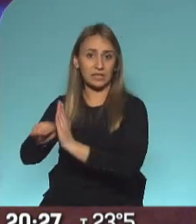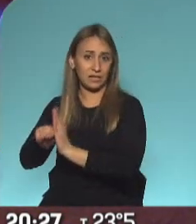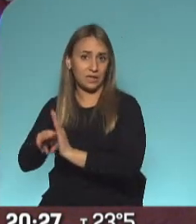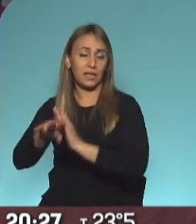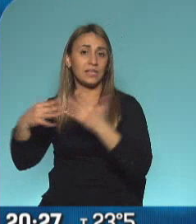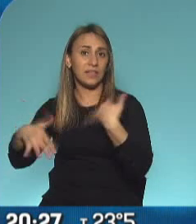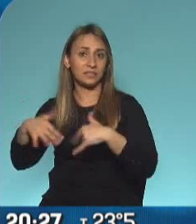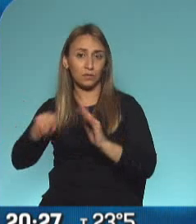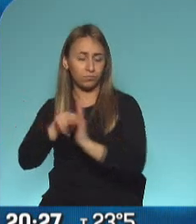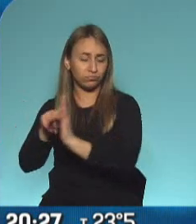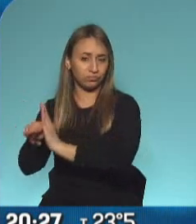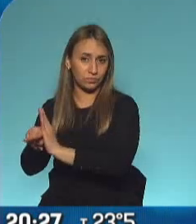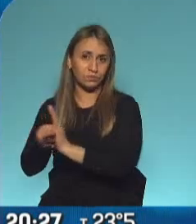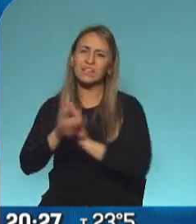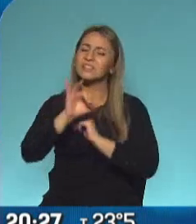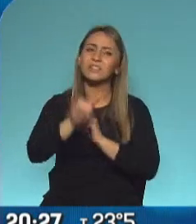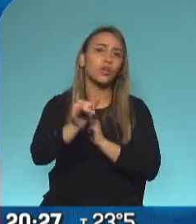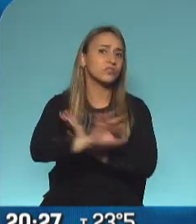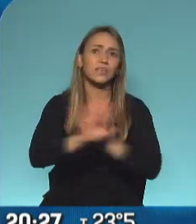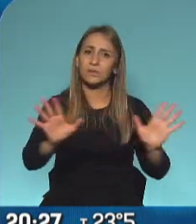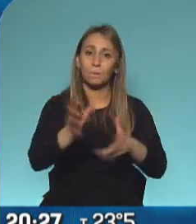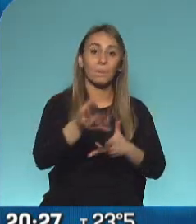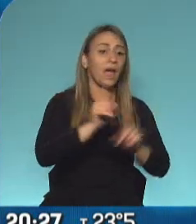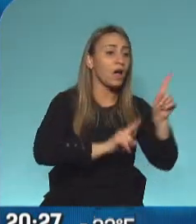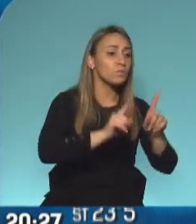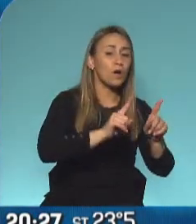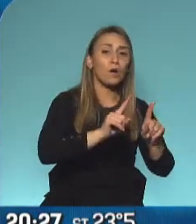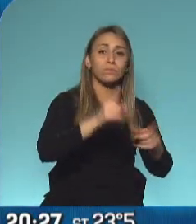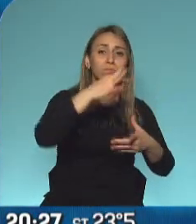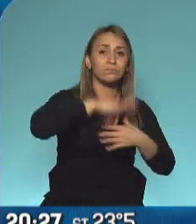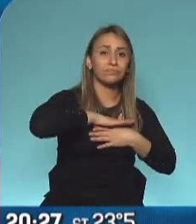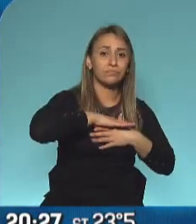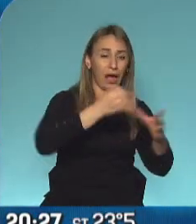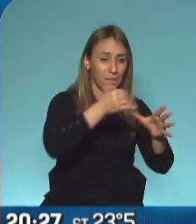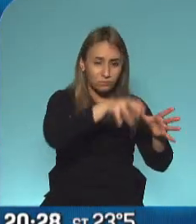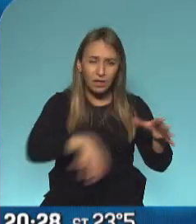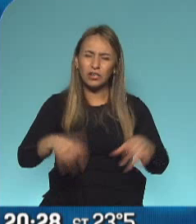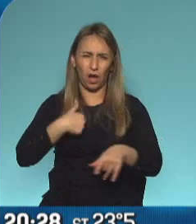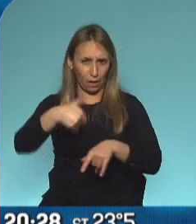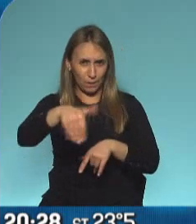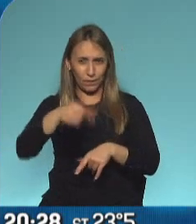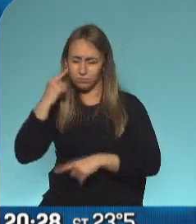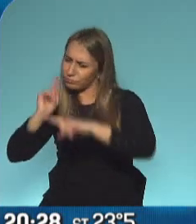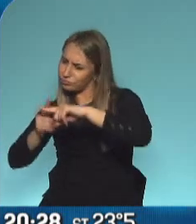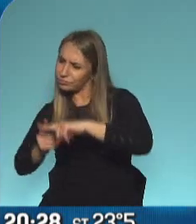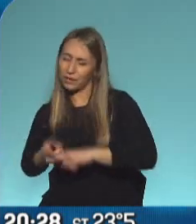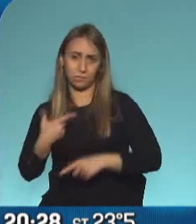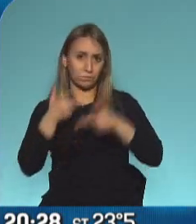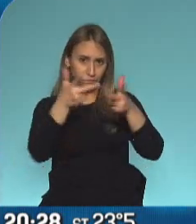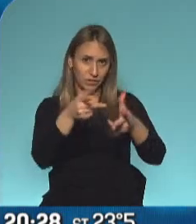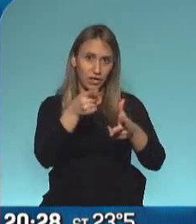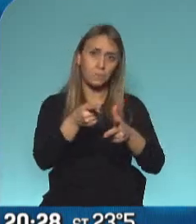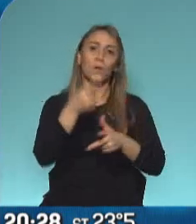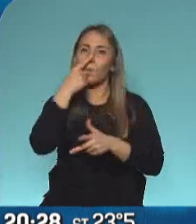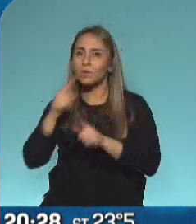que es indefectible. Siempre hay un numerito que, si quiere, se lo saco en un ratito y le tiro cuánto es el último